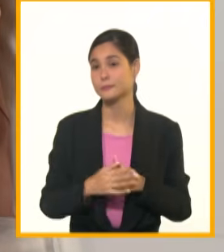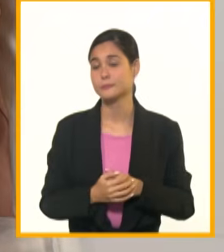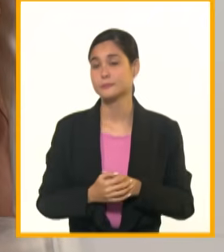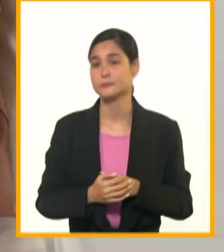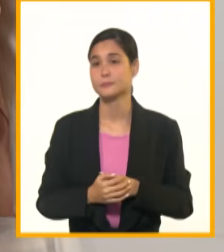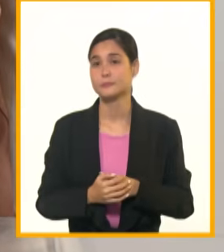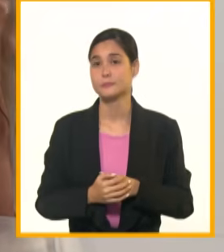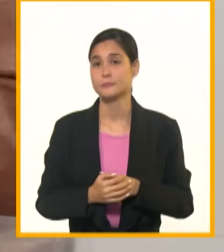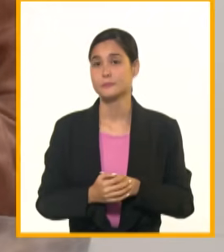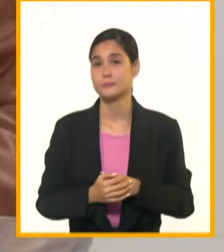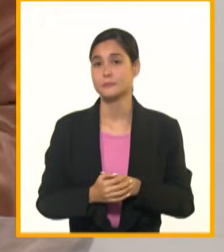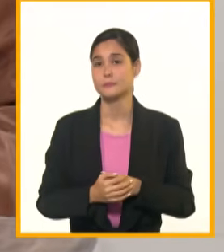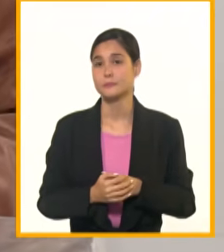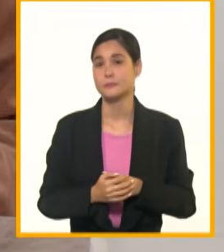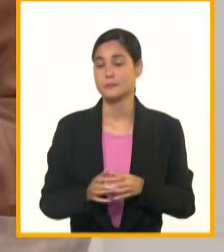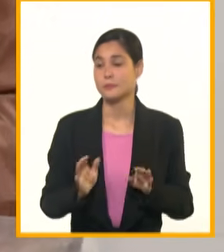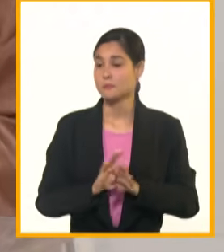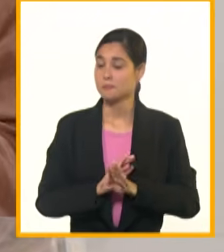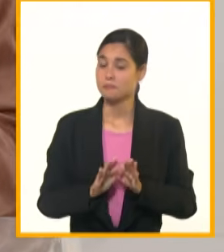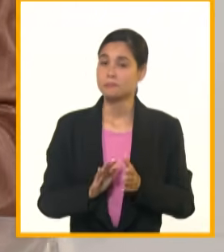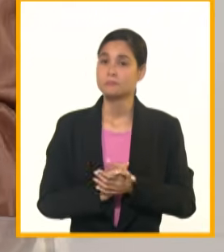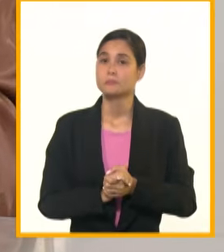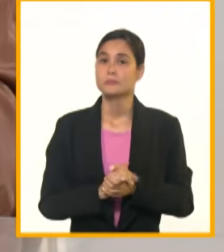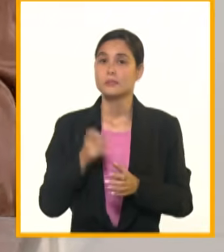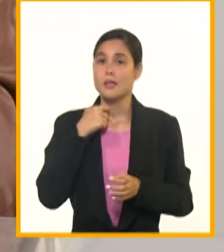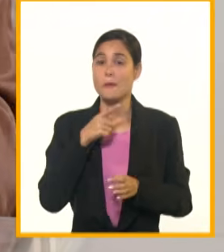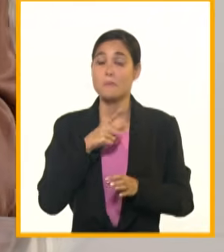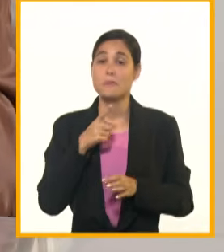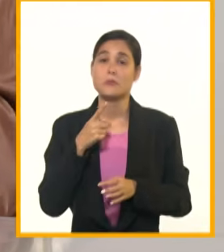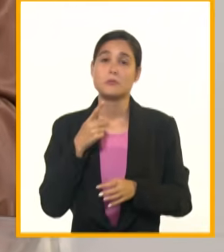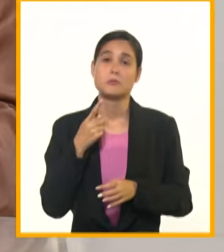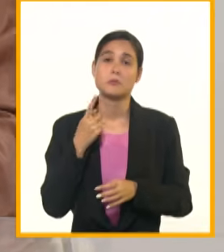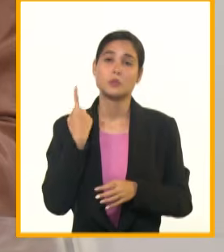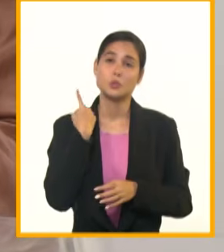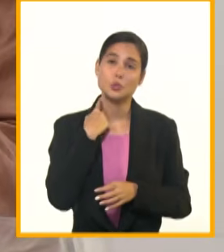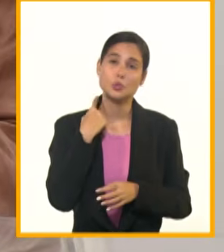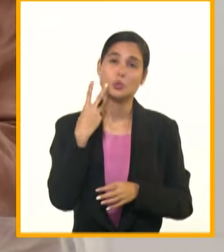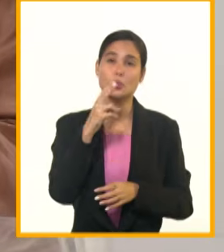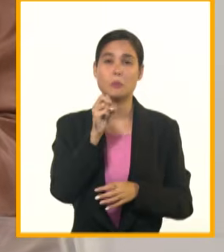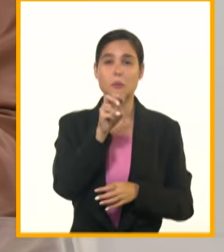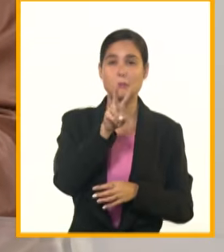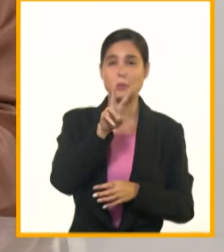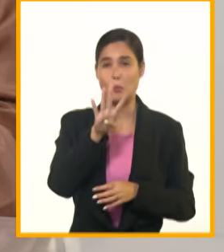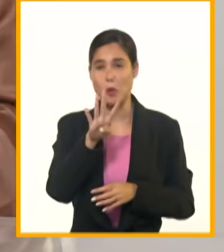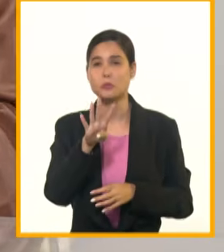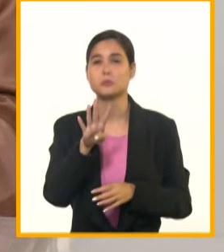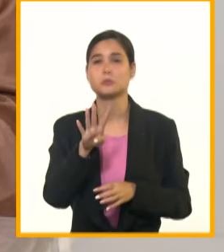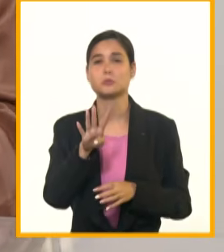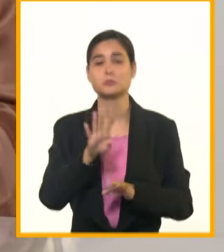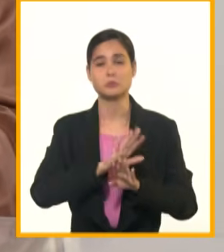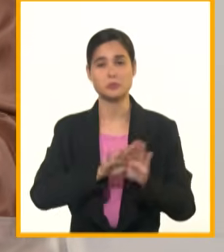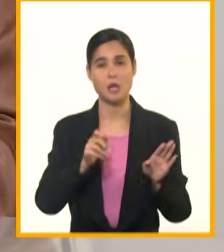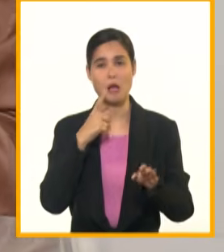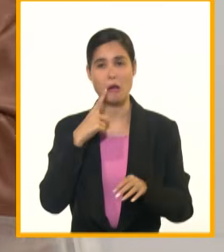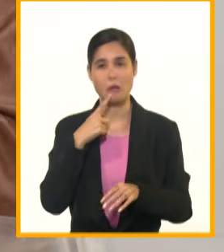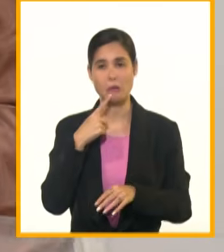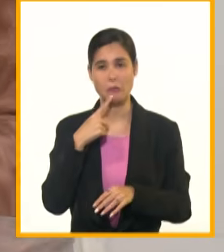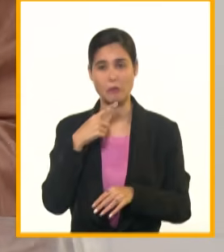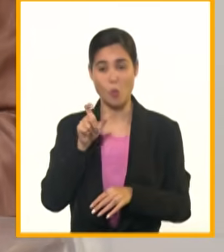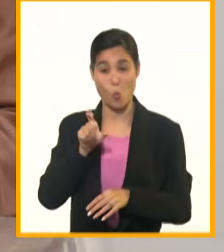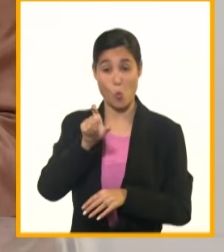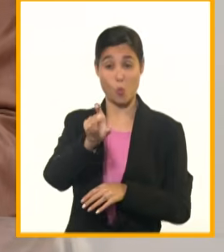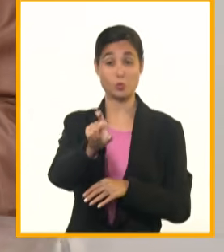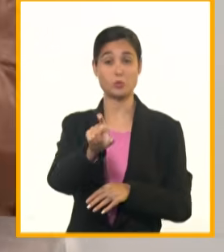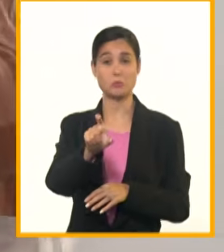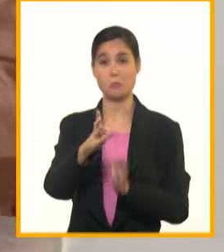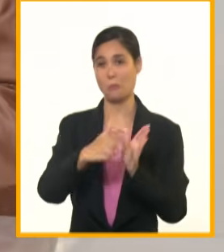año, primero, cerrando el 2024 en el Buró Provincial del Partido, se acordó crear un grupo